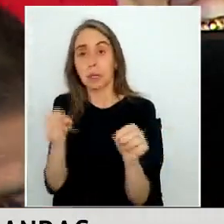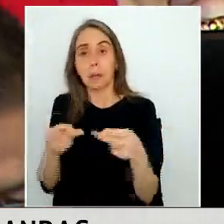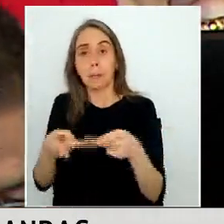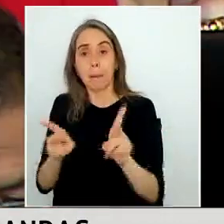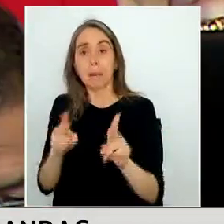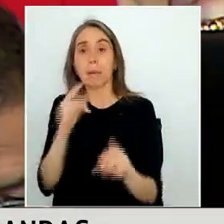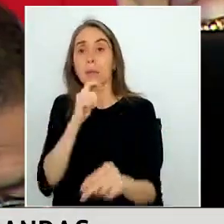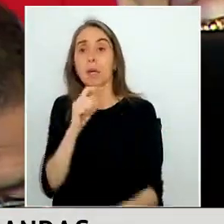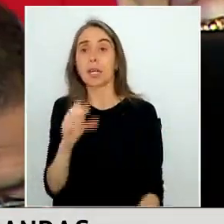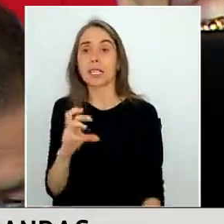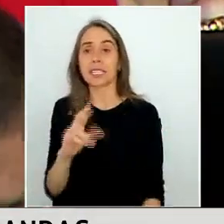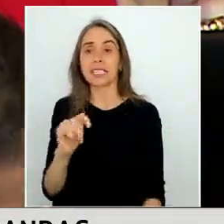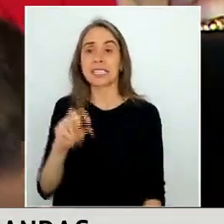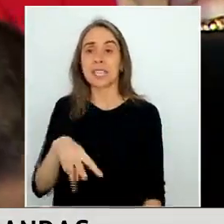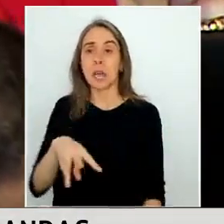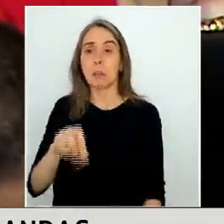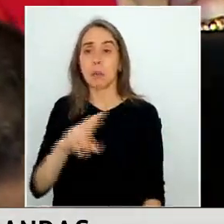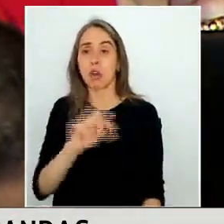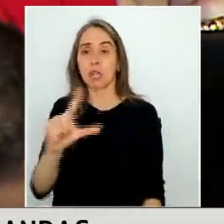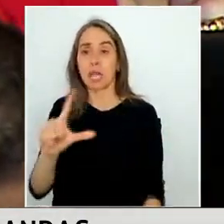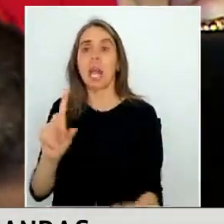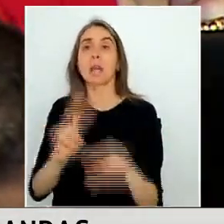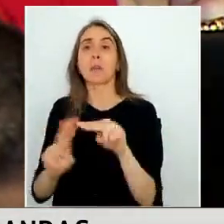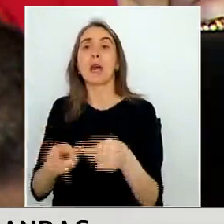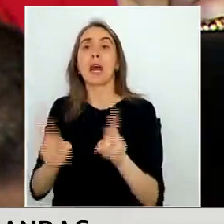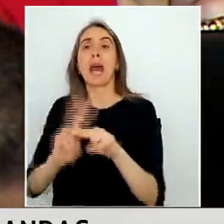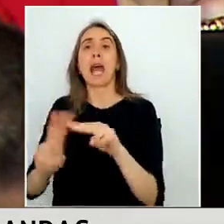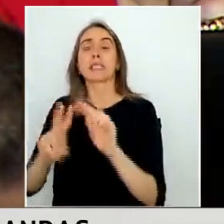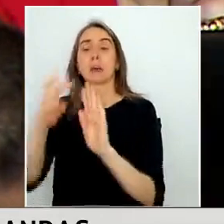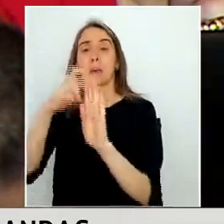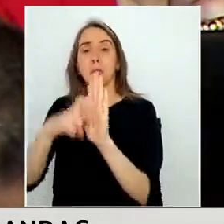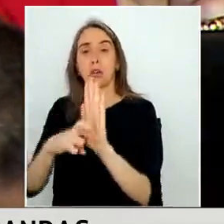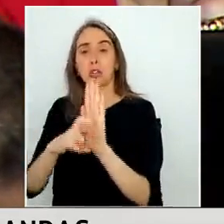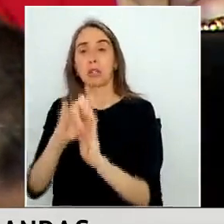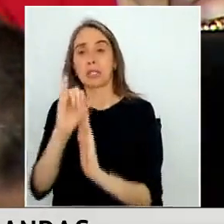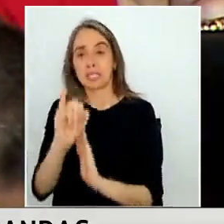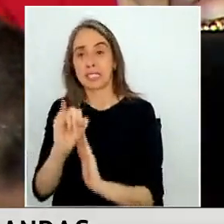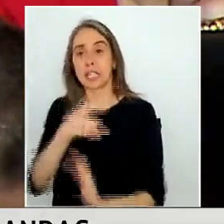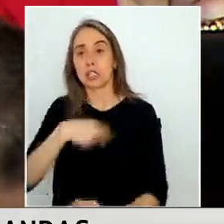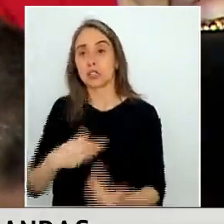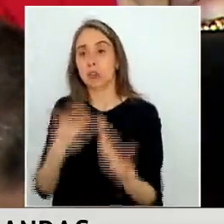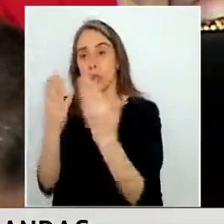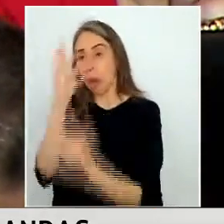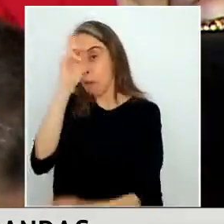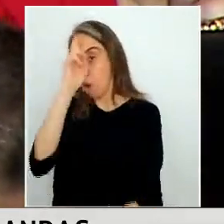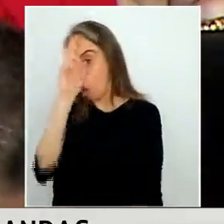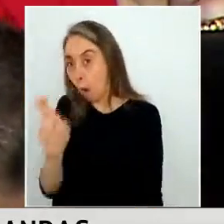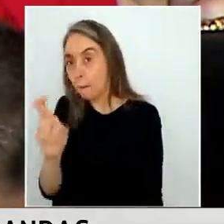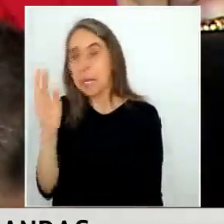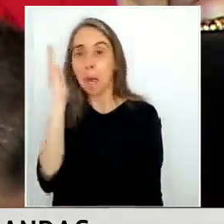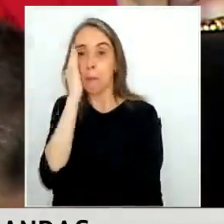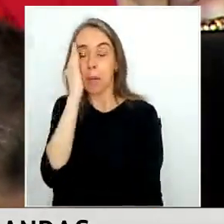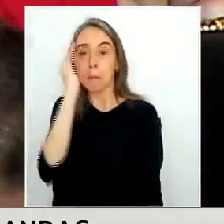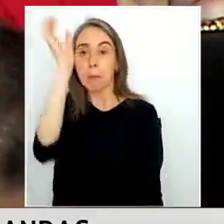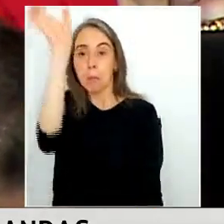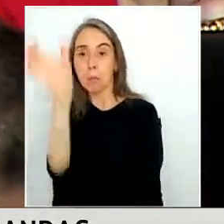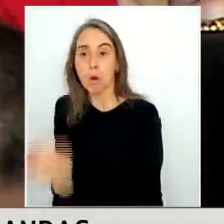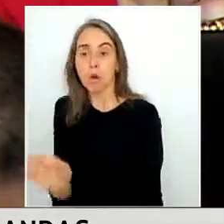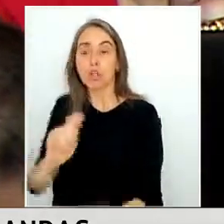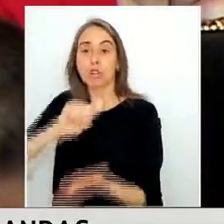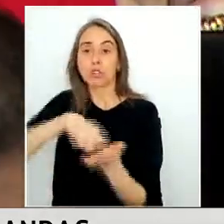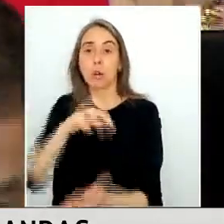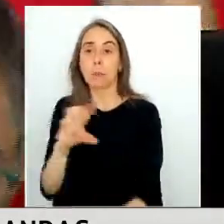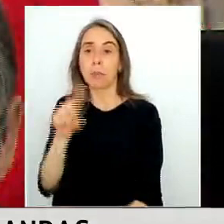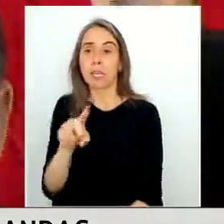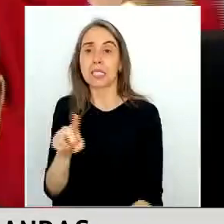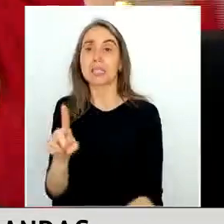Monreal que permitieron llevar a cabo este proyecto Por supuesto que le haremos un homenaje a la memoria de este gran militante socialista que fue inado